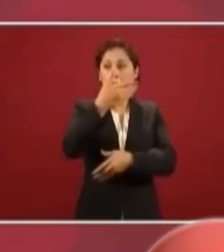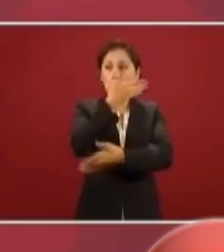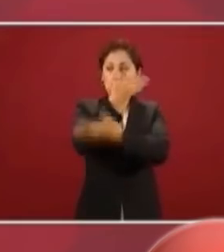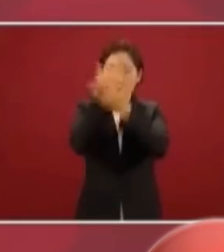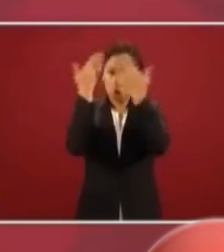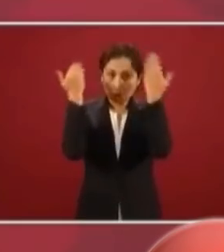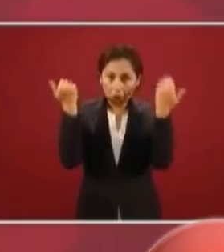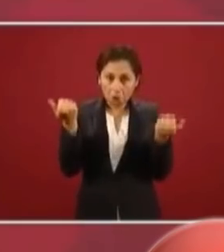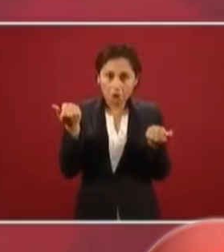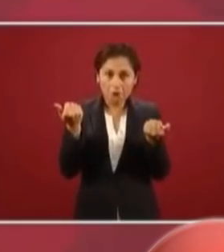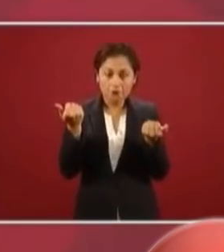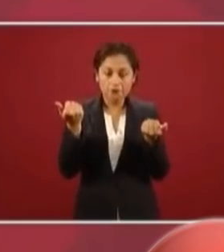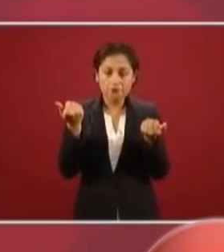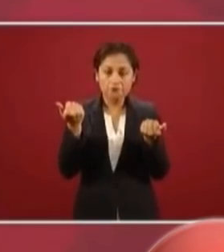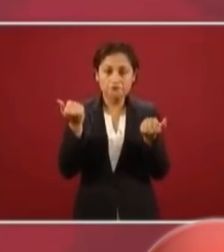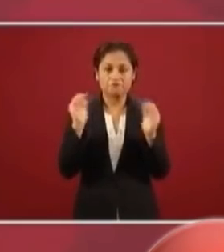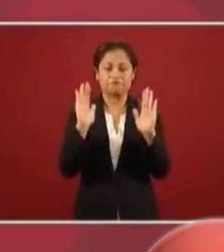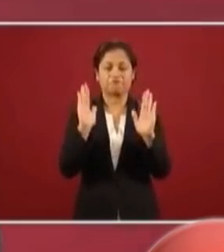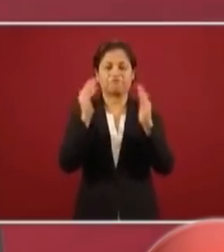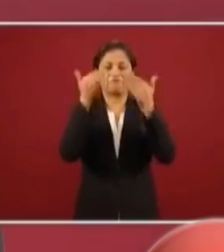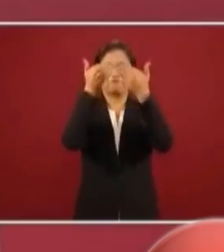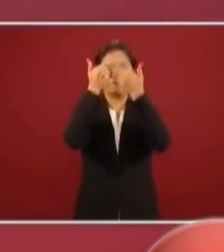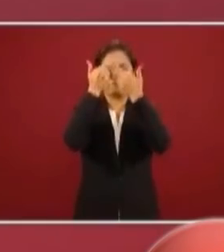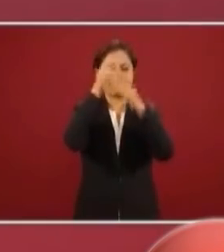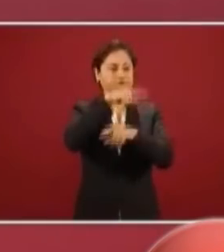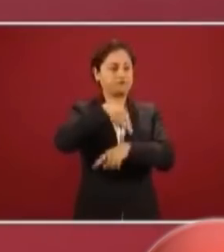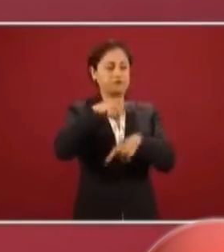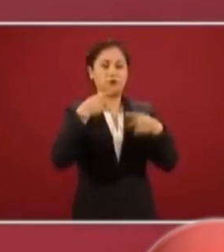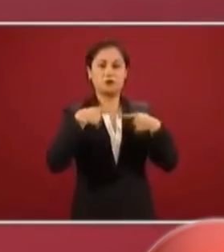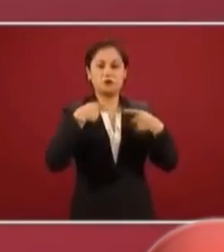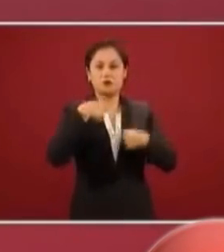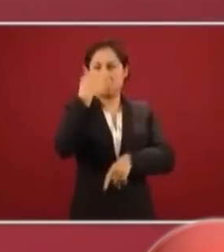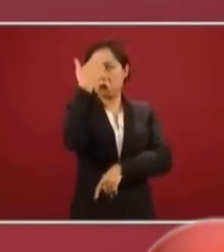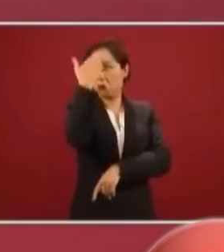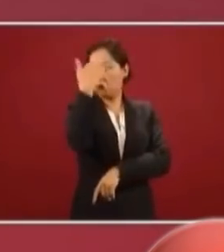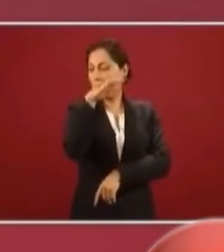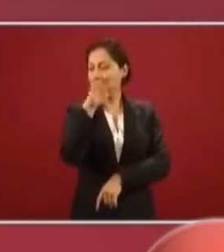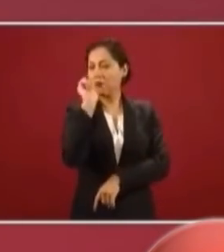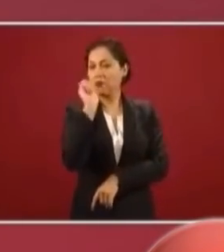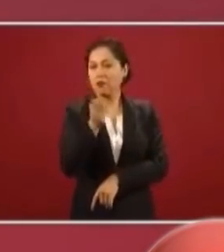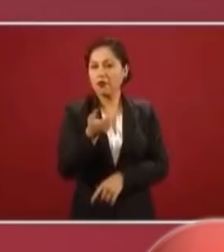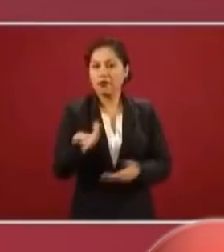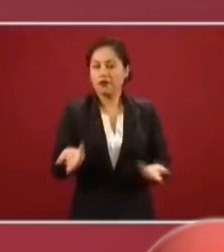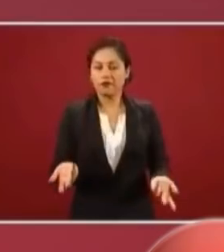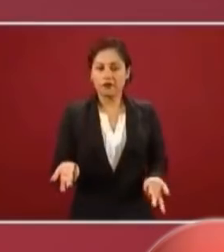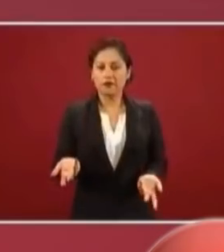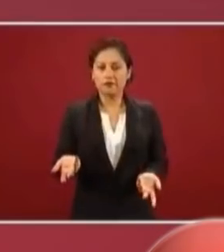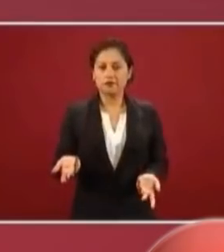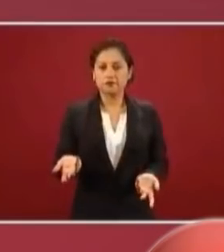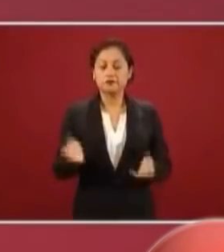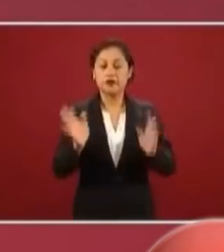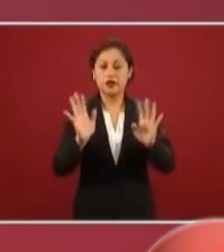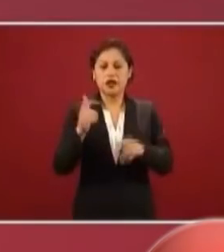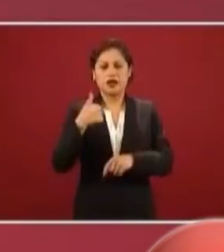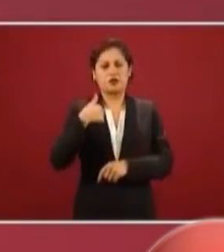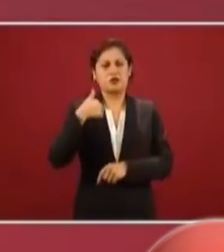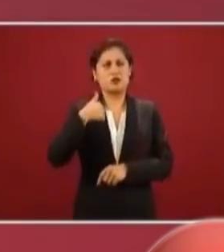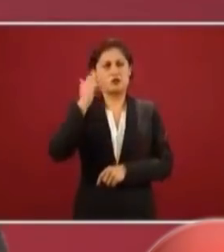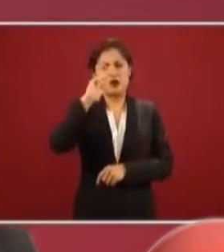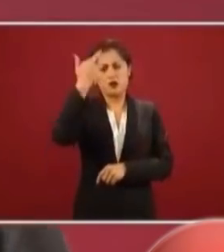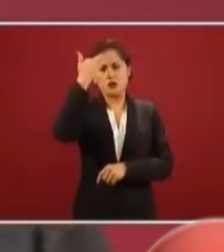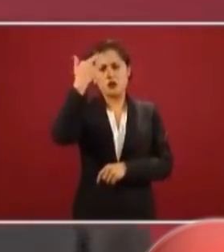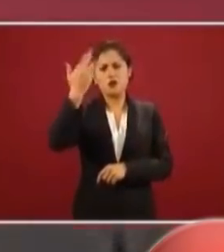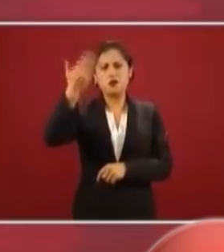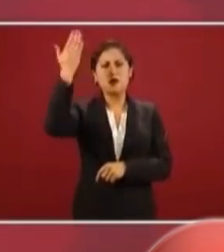No lo conocía la gente. Yo con frecuencia recuerdo de que se decía que